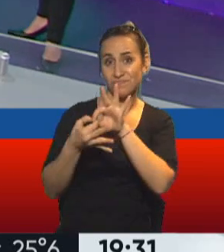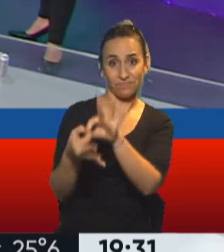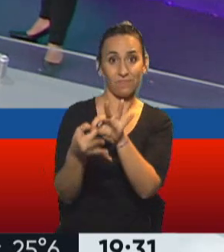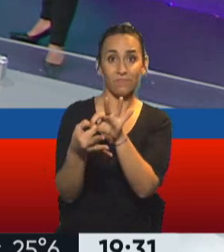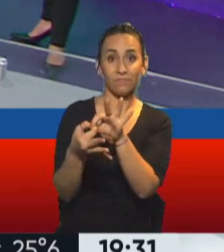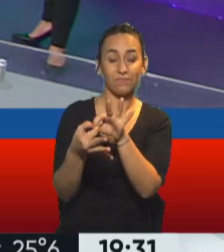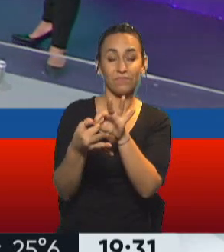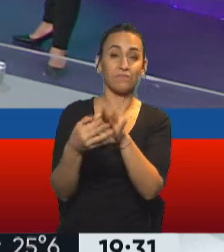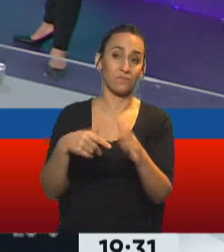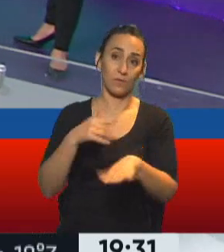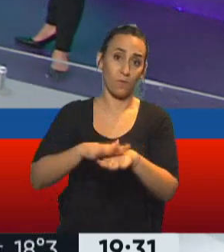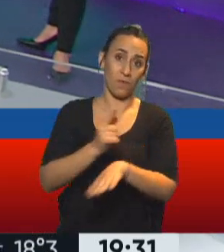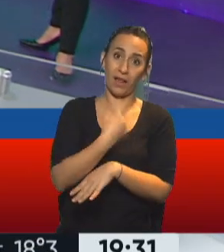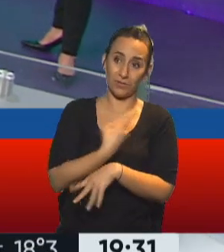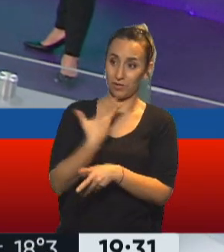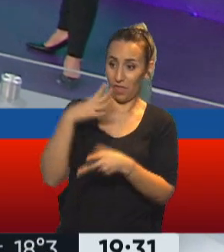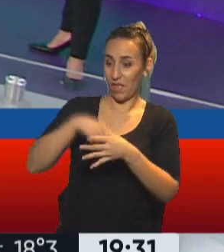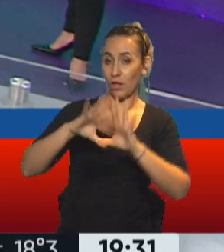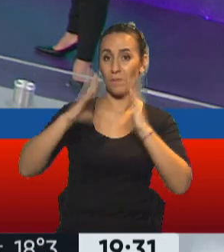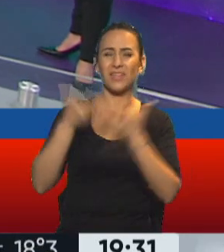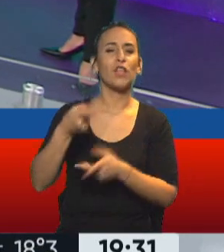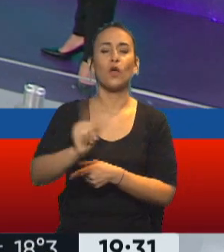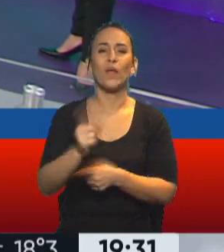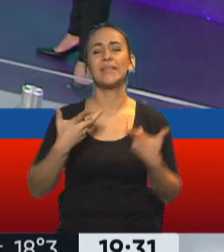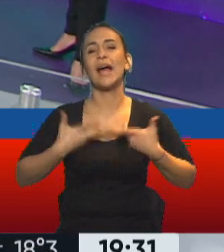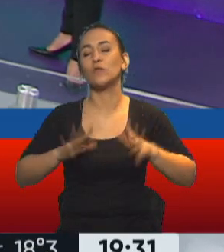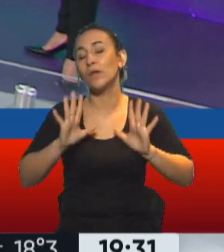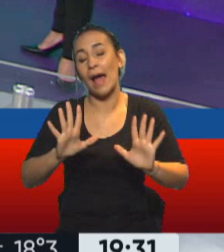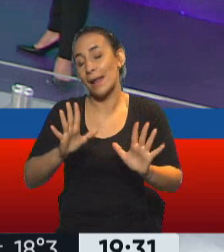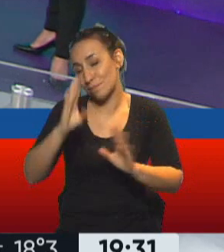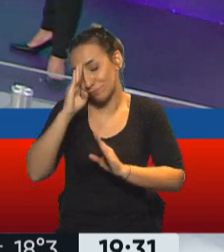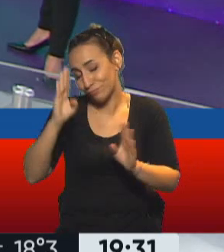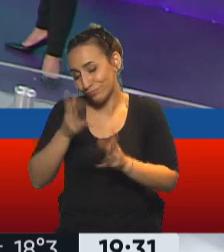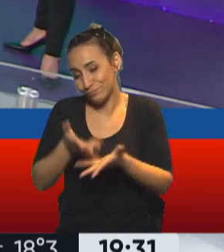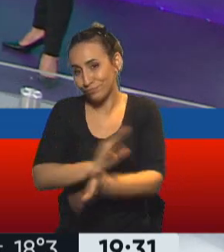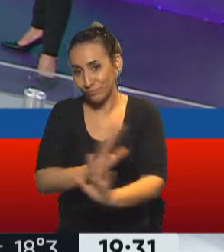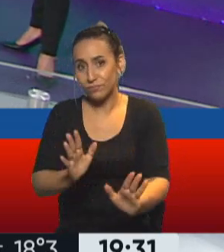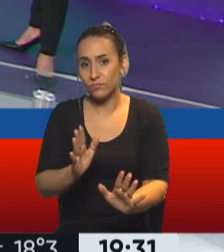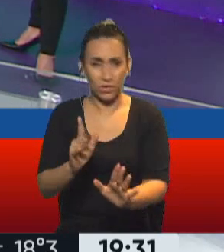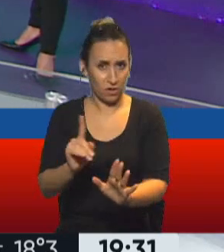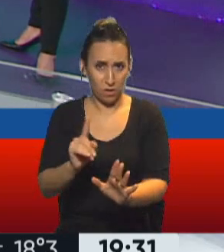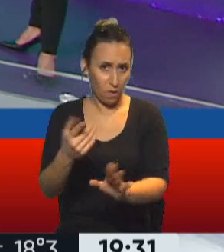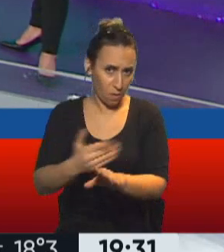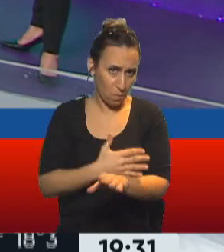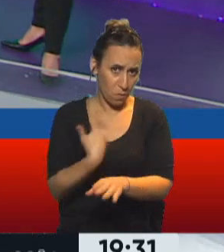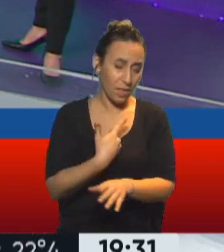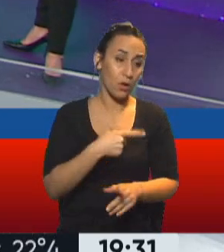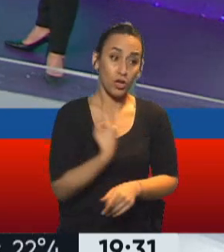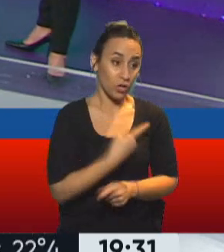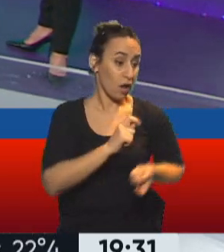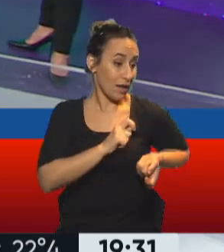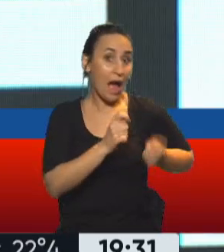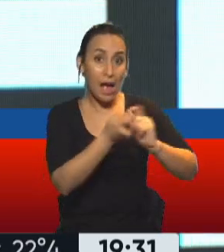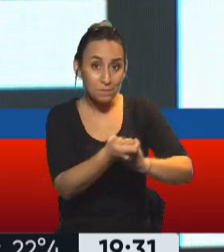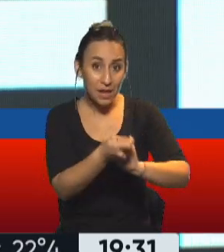de ello. Así que a prestar atención porque estas catástrofes naturales son cuestiones que pueden ser evitadas si modificamos nuestras prácticas y nuestras formas